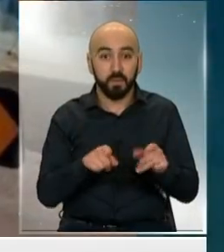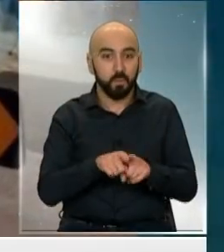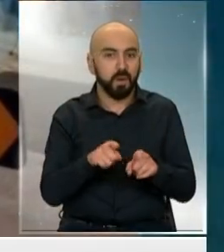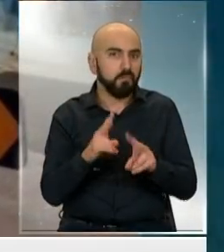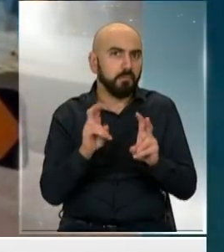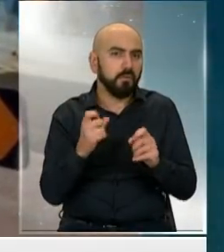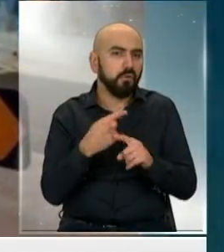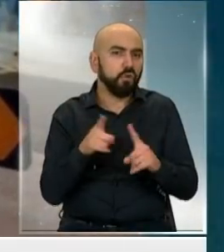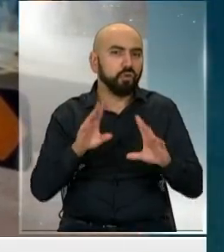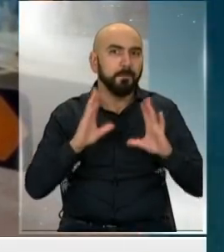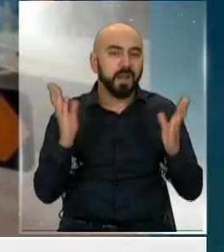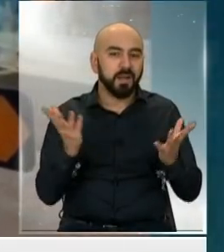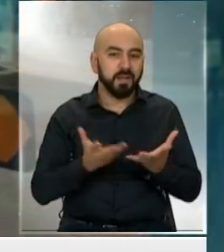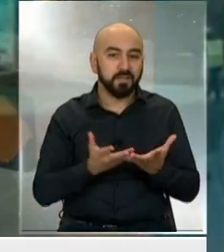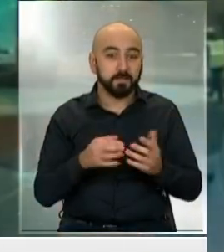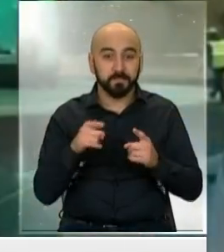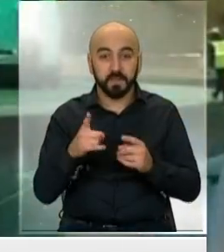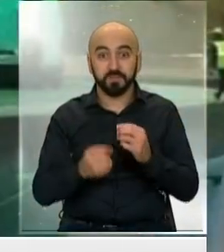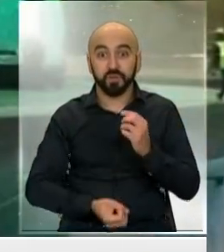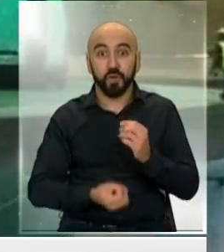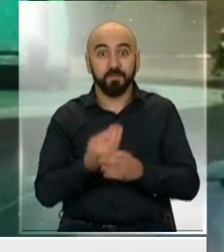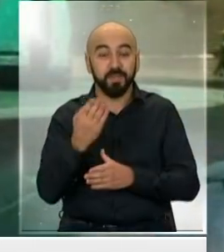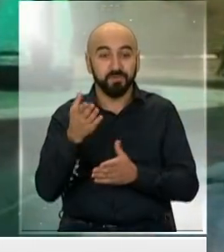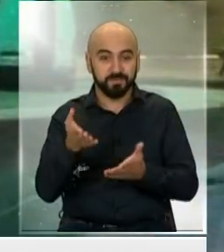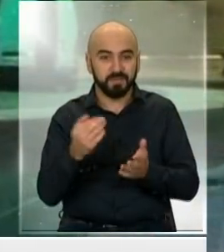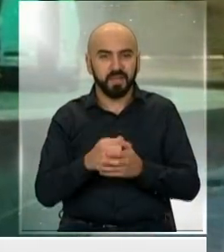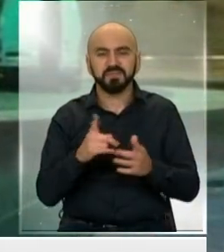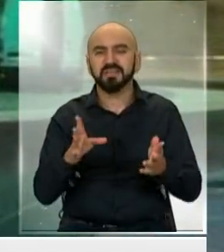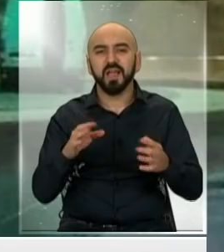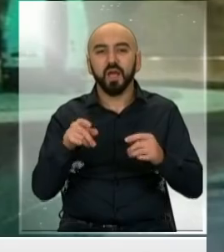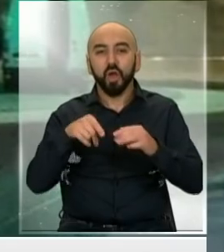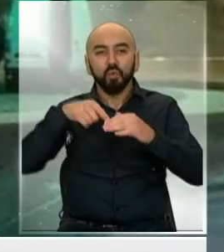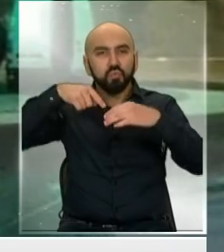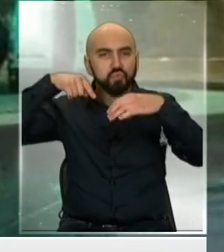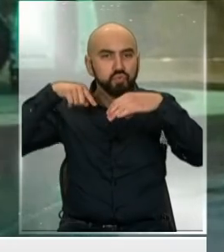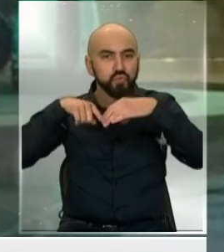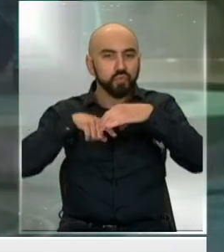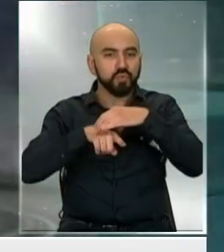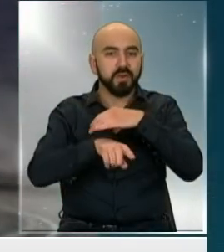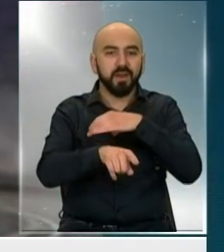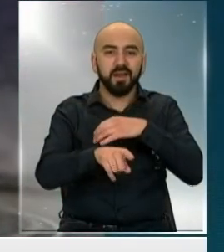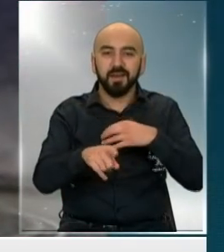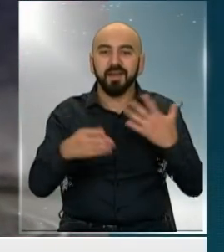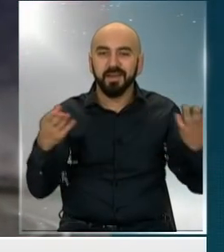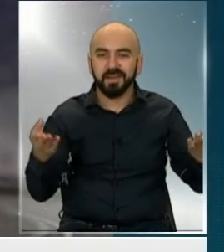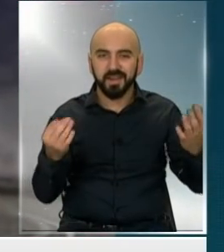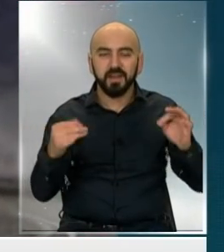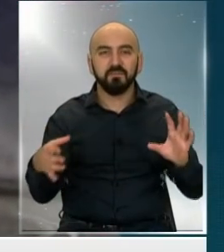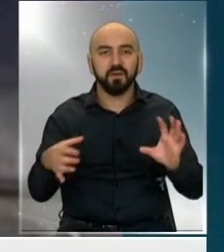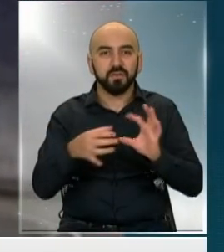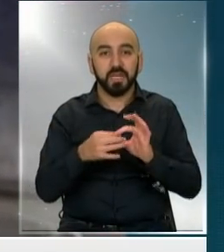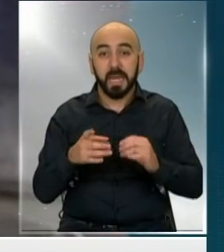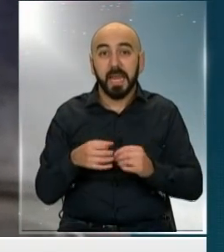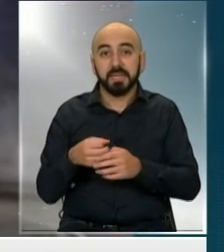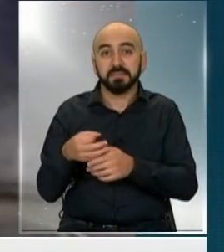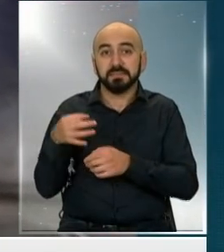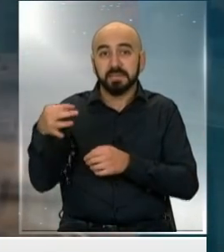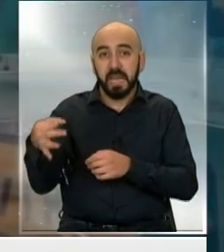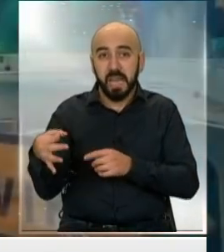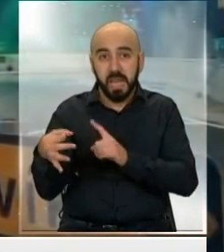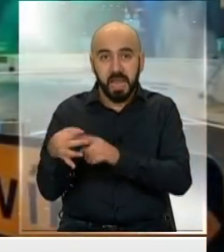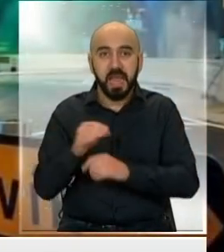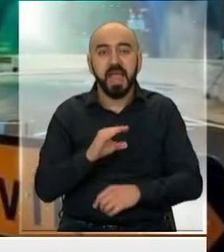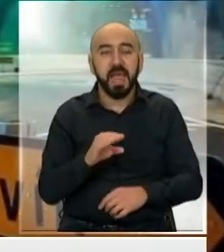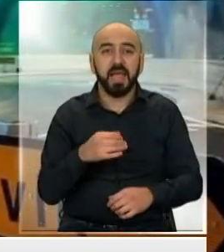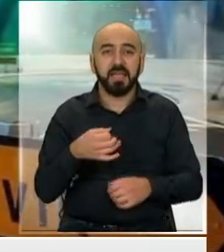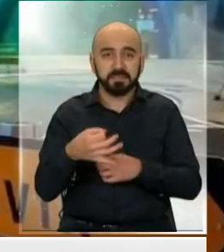planeta. Esta novedosa construcción formará parte del túnel Eysturoy, que conectará la isla del mismo nombre con